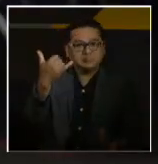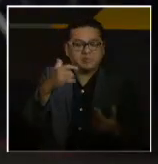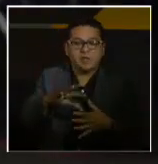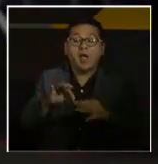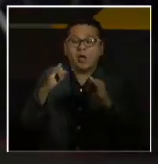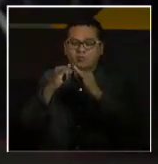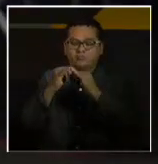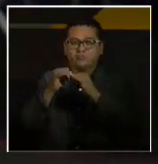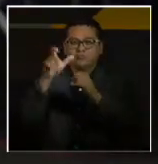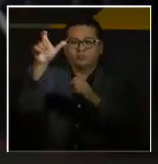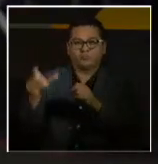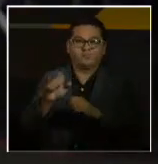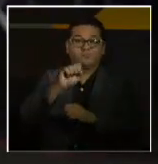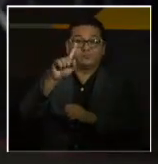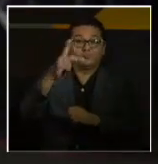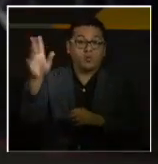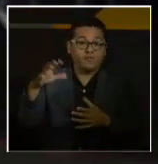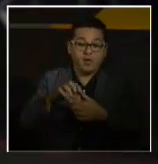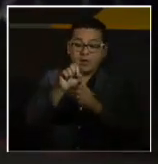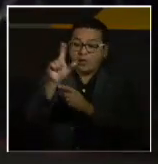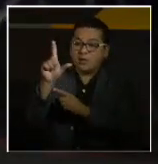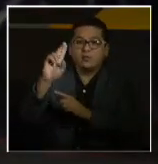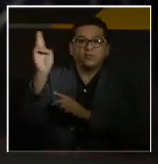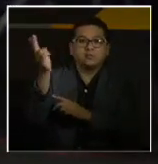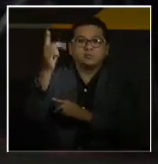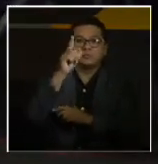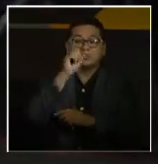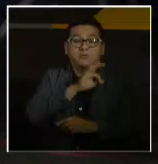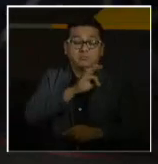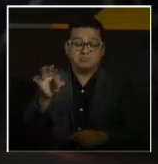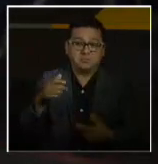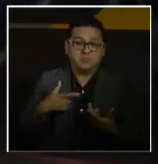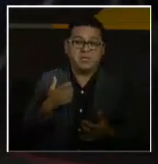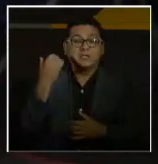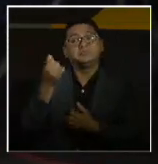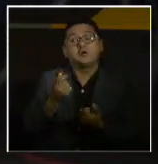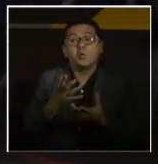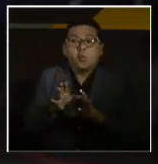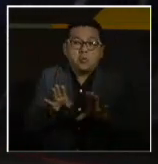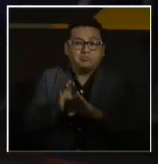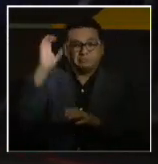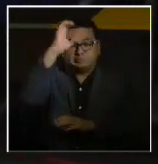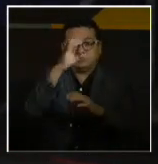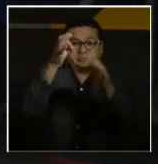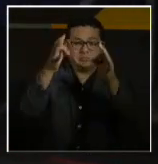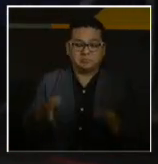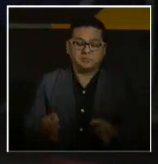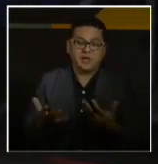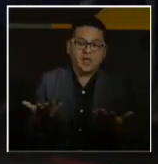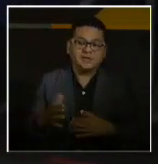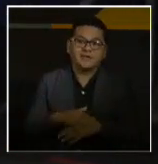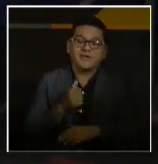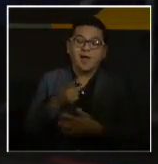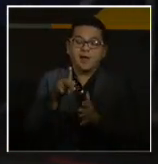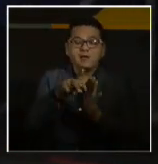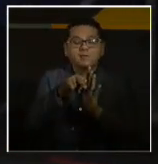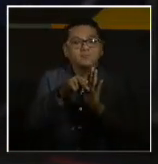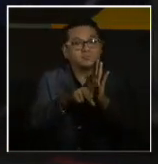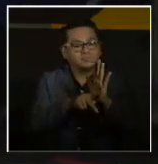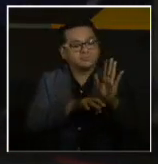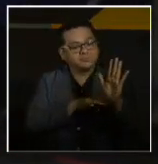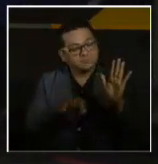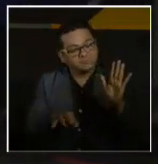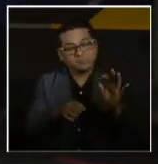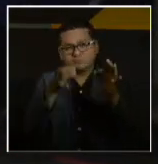una institución profesional como es la Universidad del Policía y las Ciencias de la Seguridad, generaremos esos programas que le